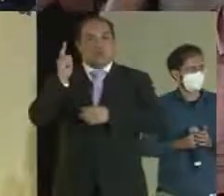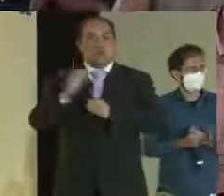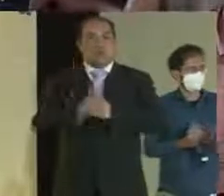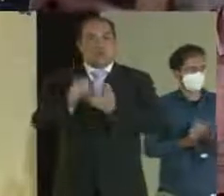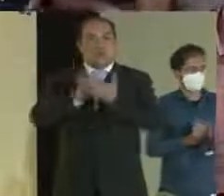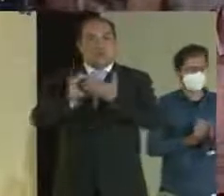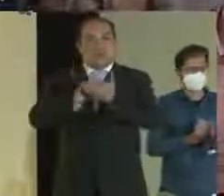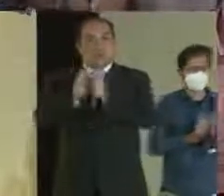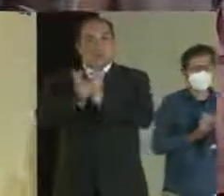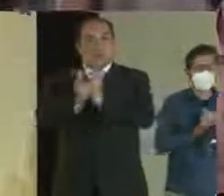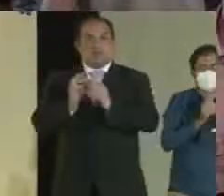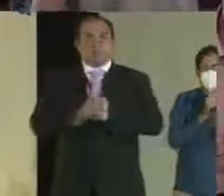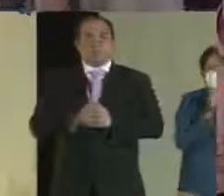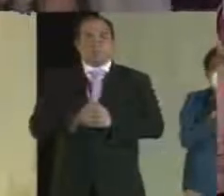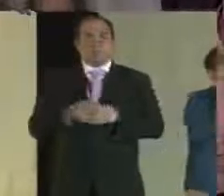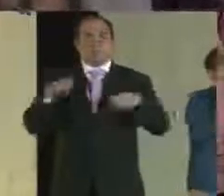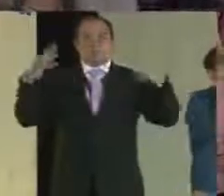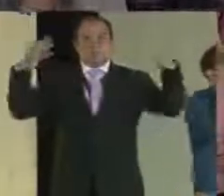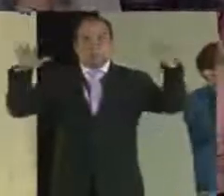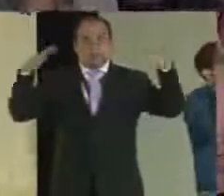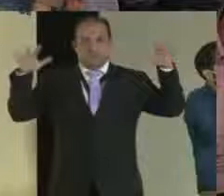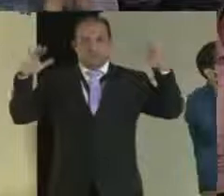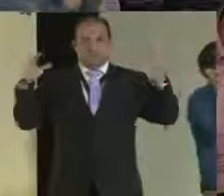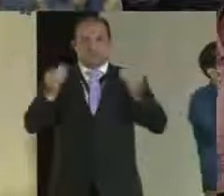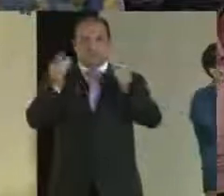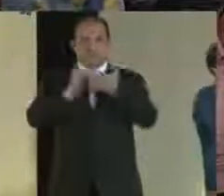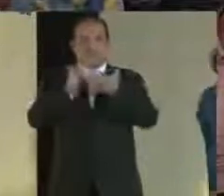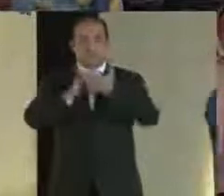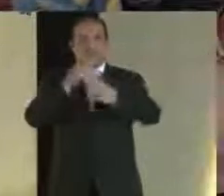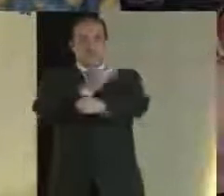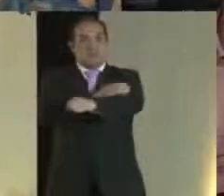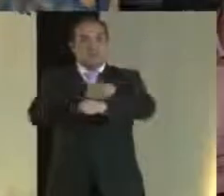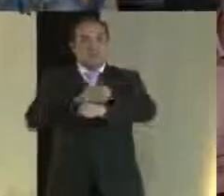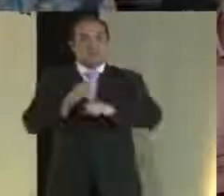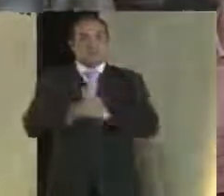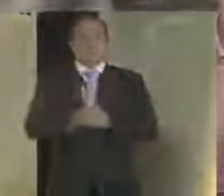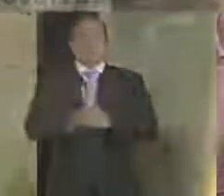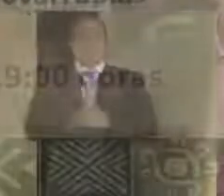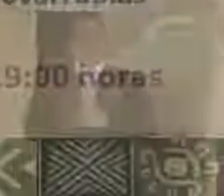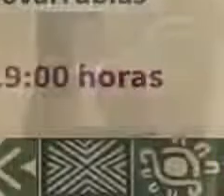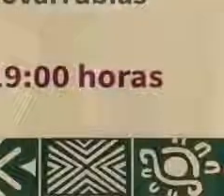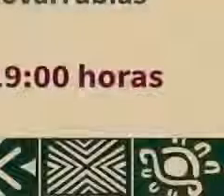que lean el libro y que les guste. Muchas gracias, compañeros.